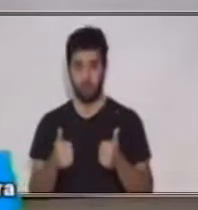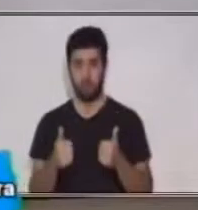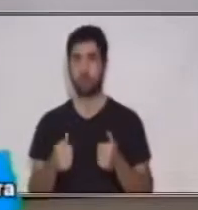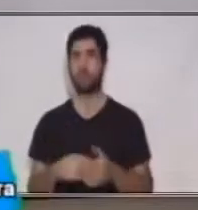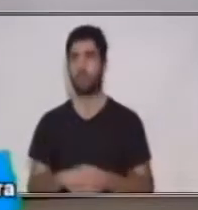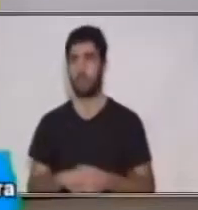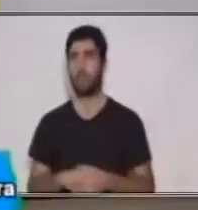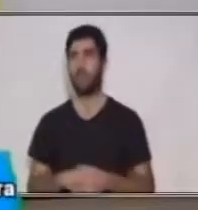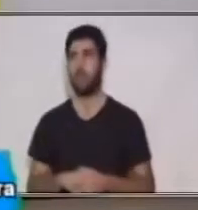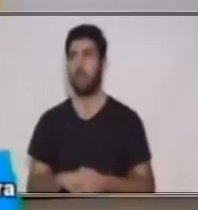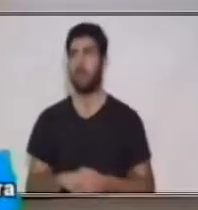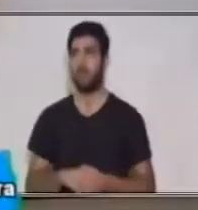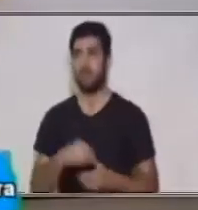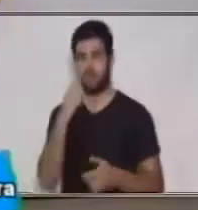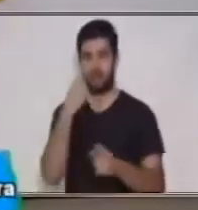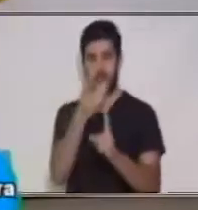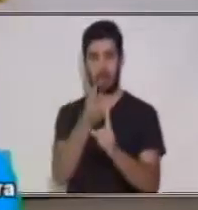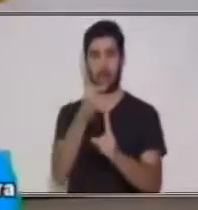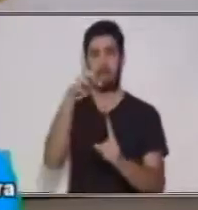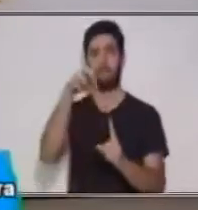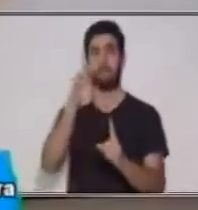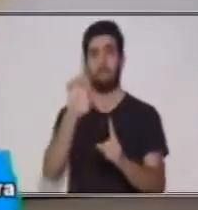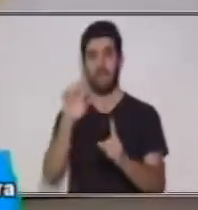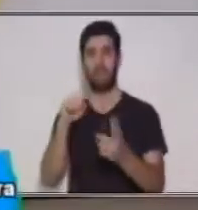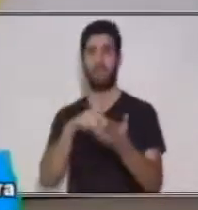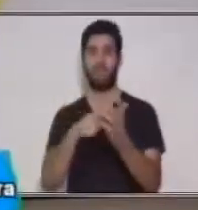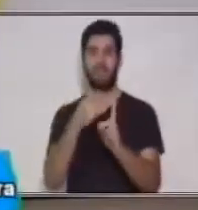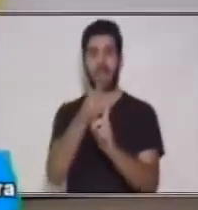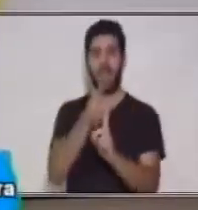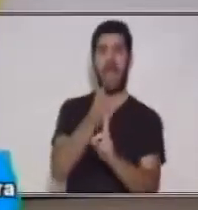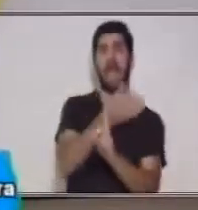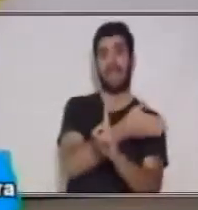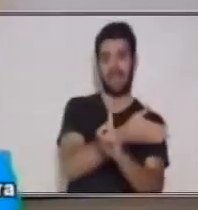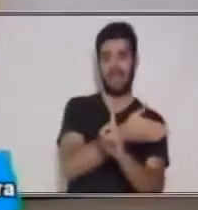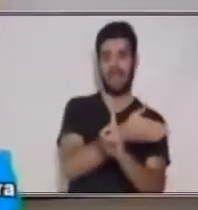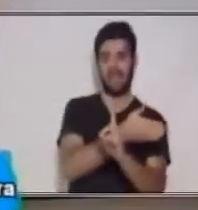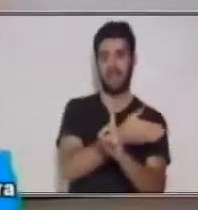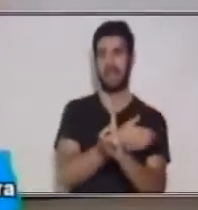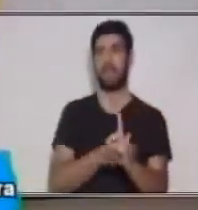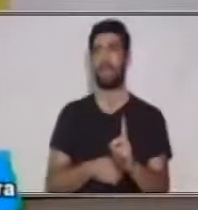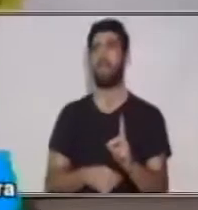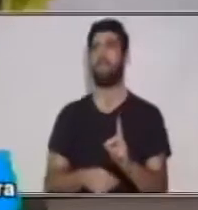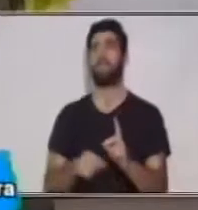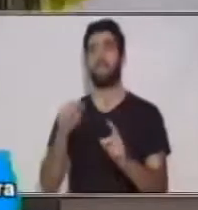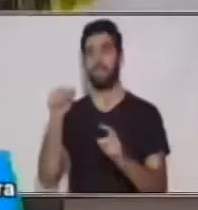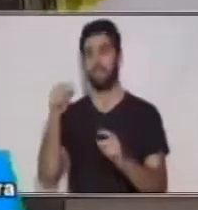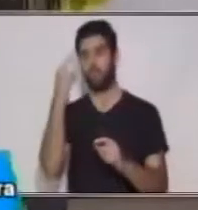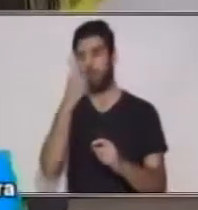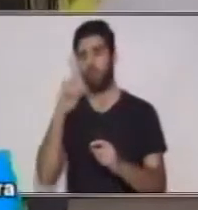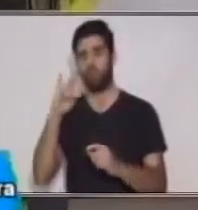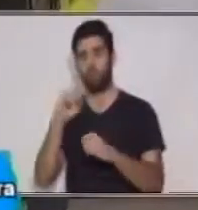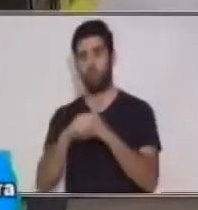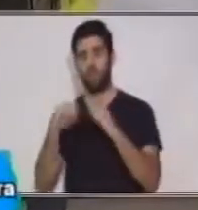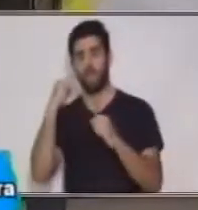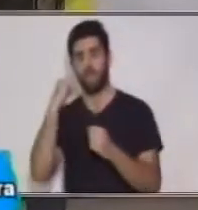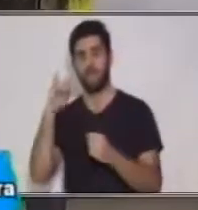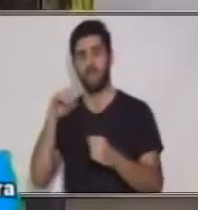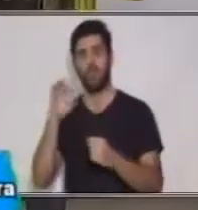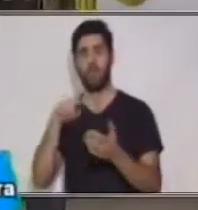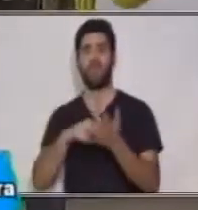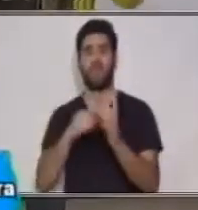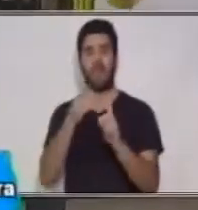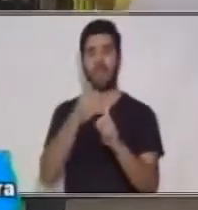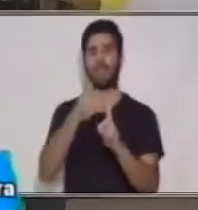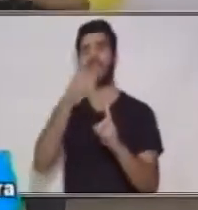Entonces, pre significa que la palabra le anteponemos algo y sufijo significa que